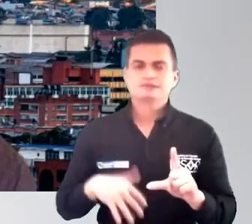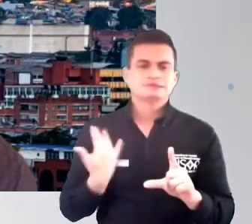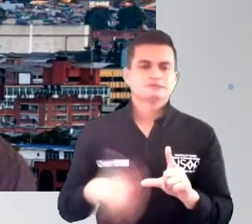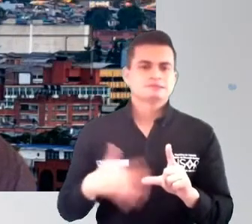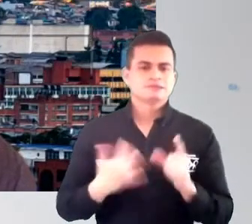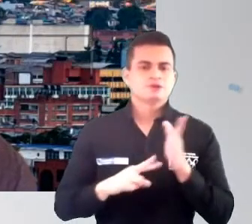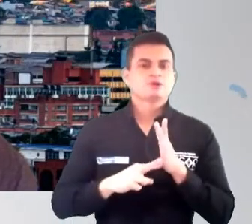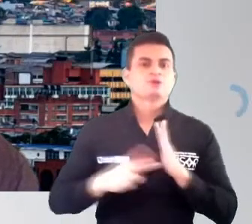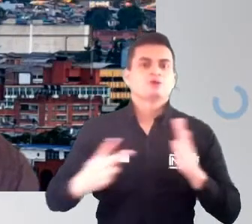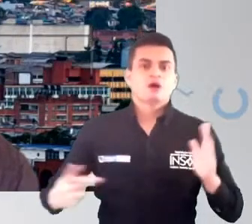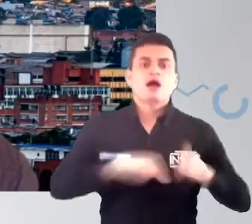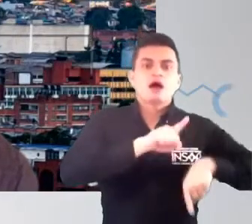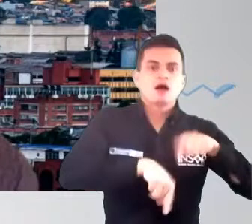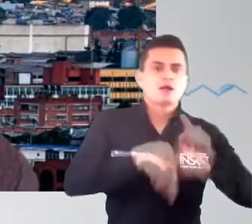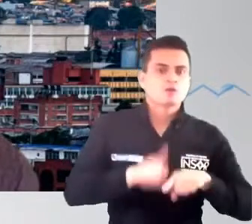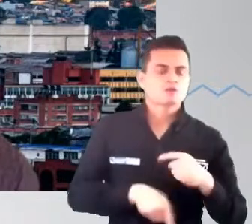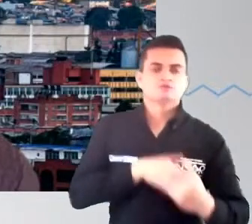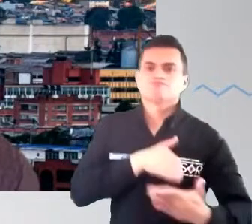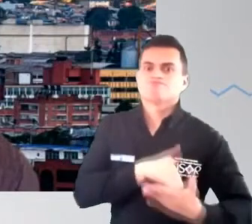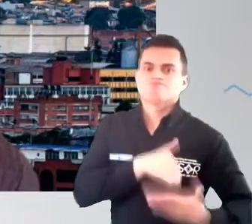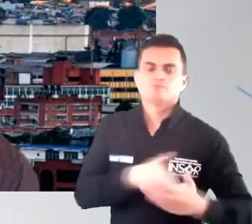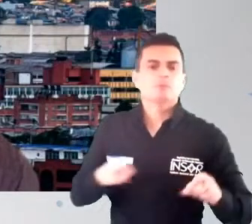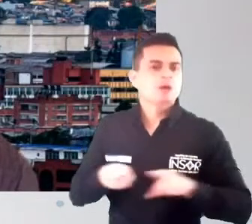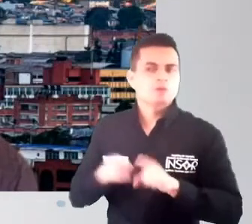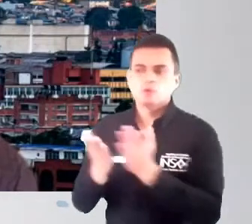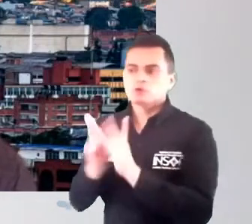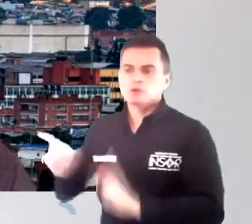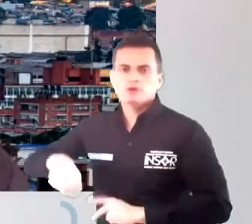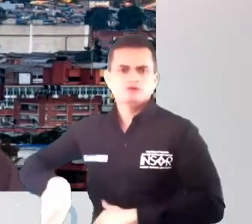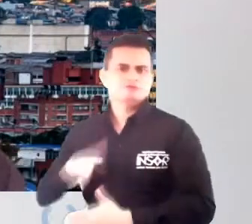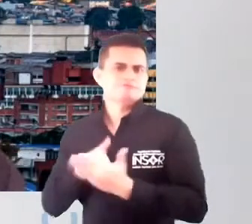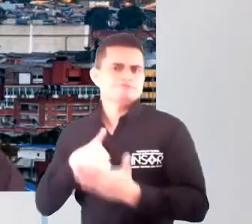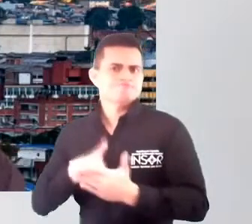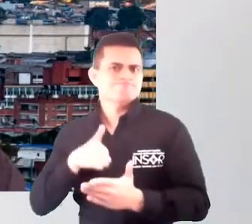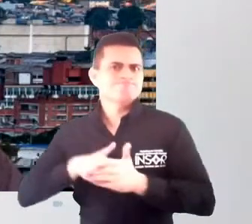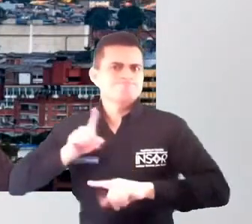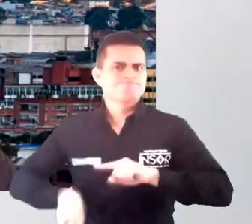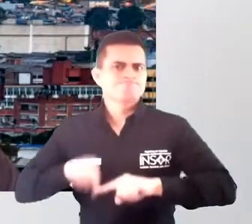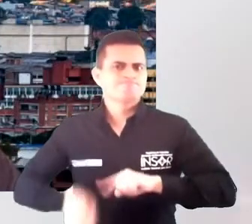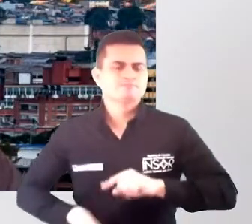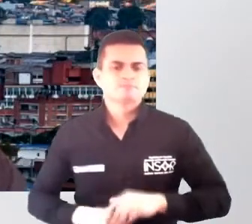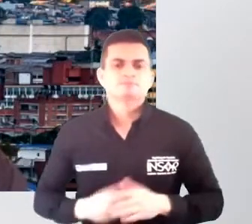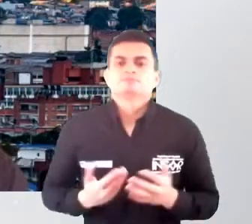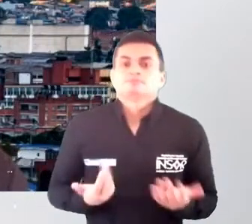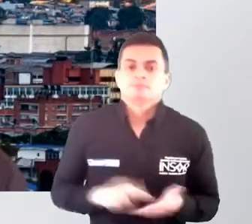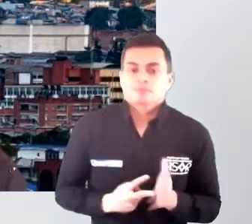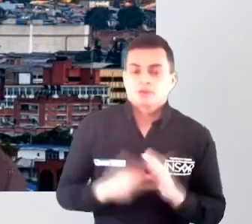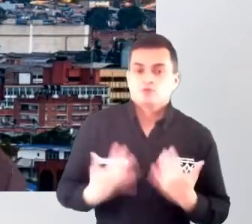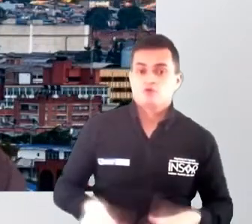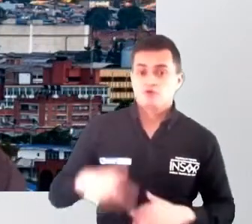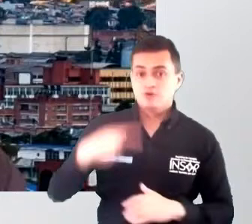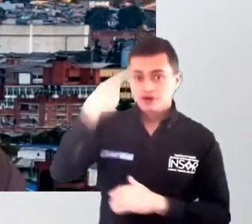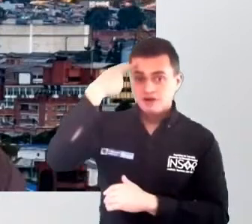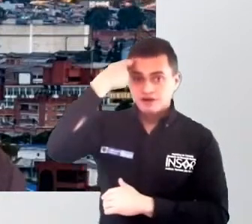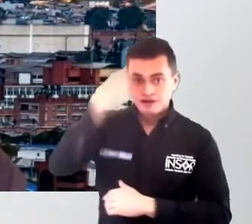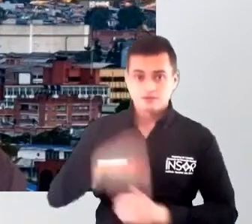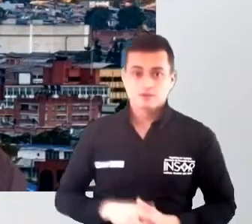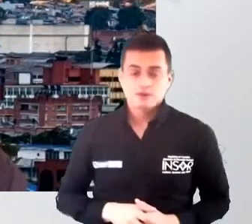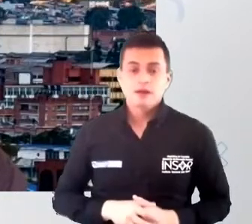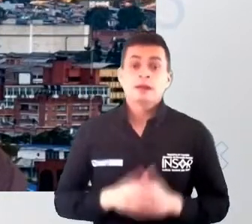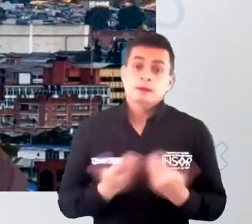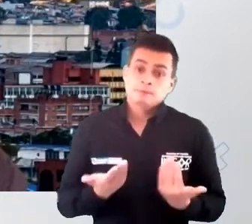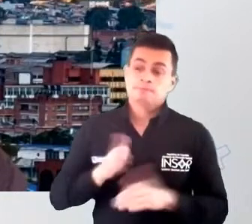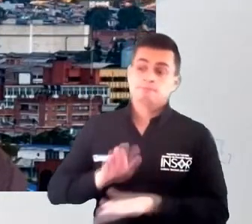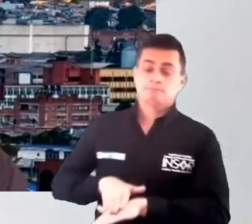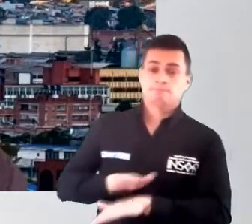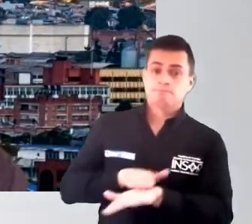Y eso es uno de los grandes retos. Entonces, yo creo que su invitación a que tomemos en